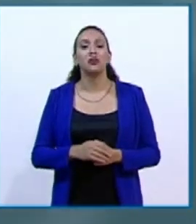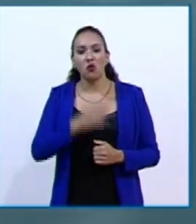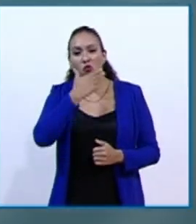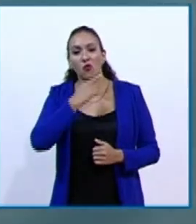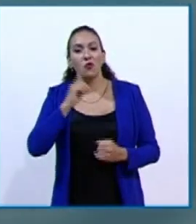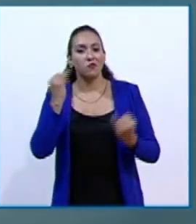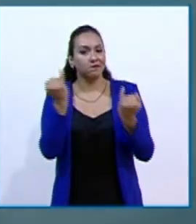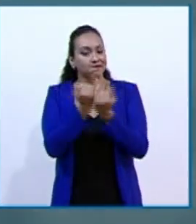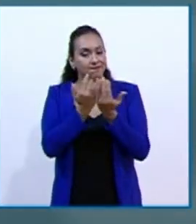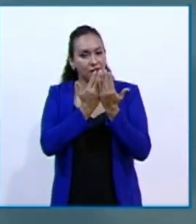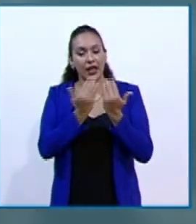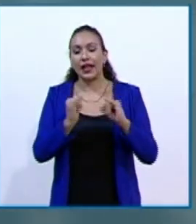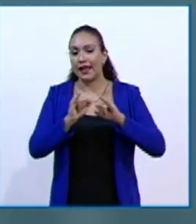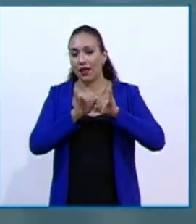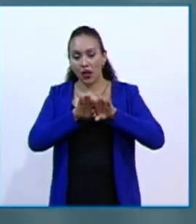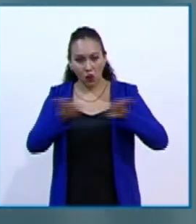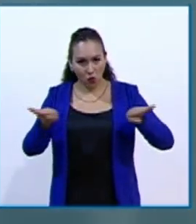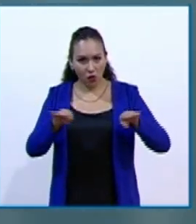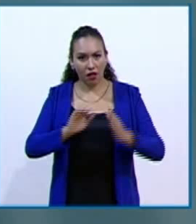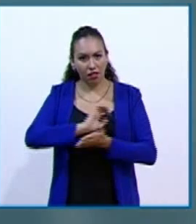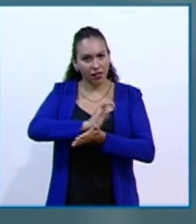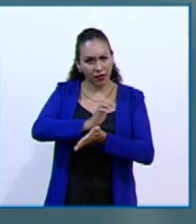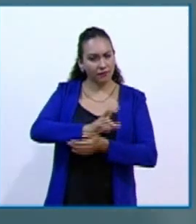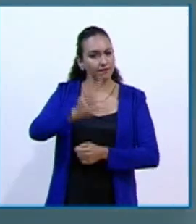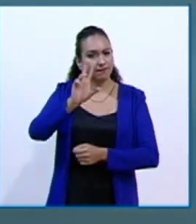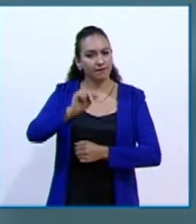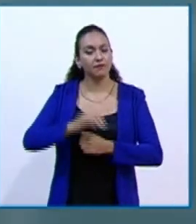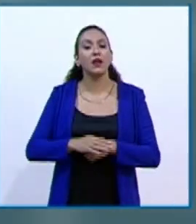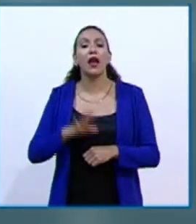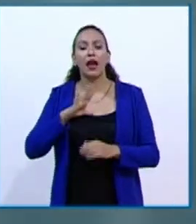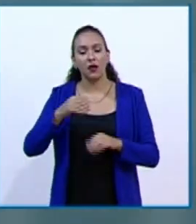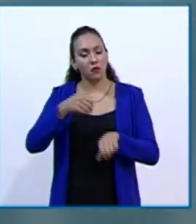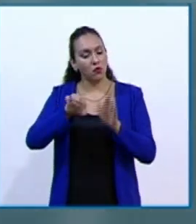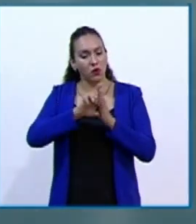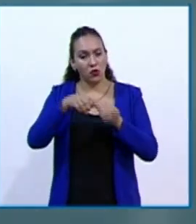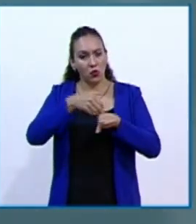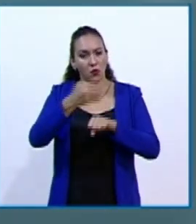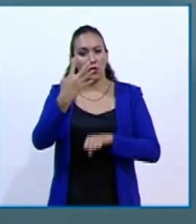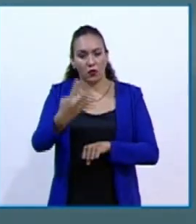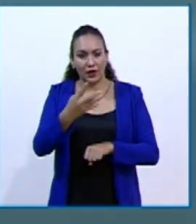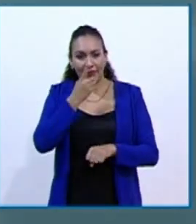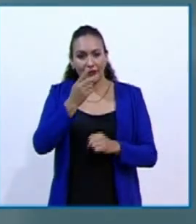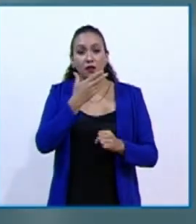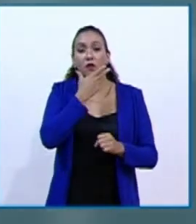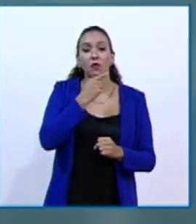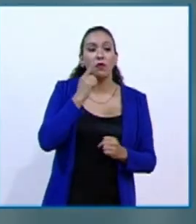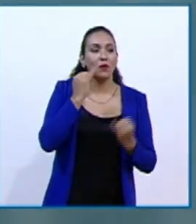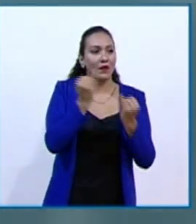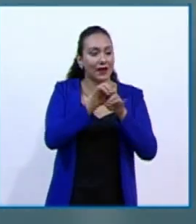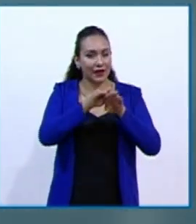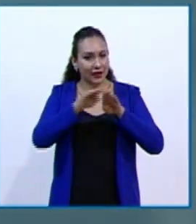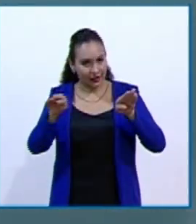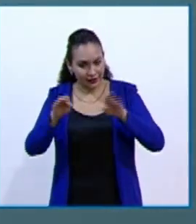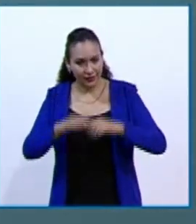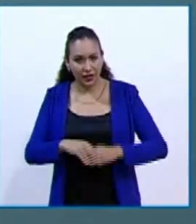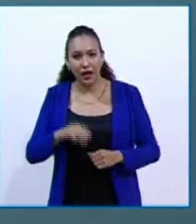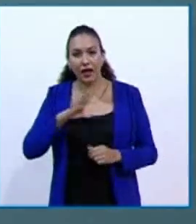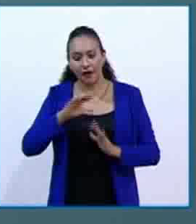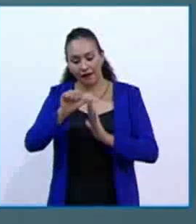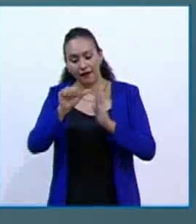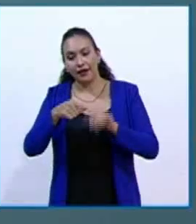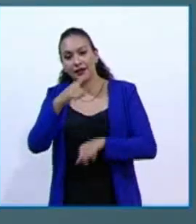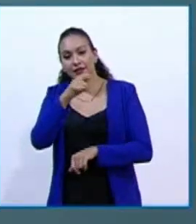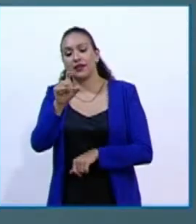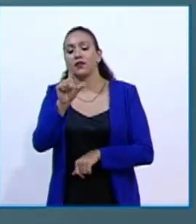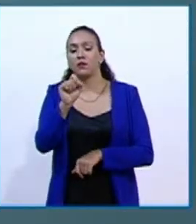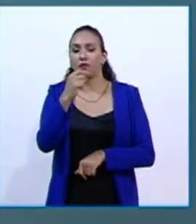no discriminación. En el artículo 4, referente a la igualdad formal entre mujeres y hombres, así como en el artículo 123,